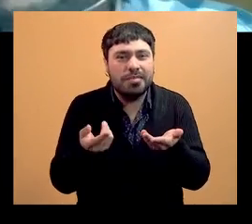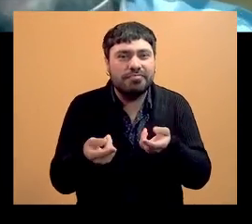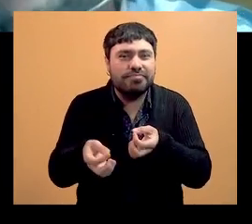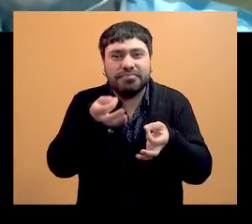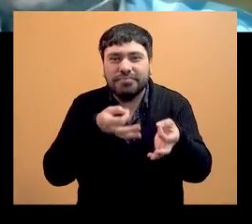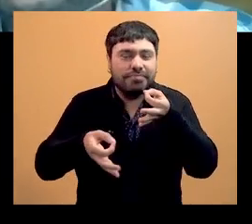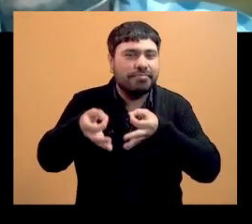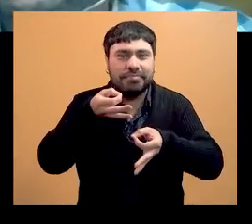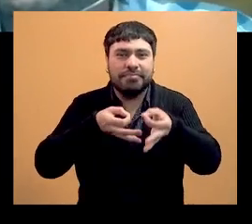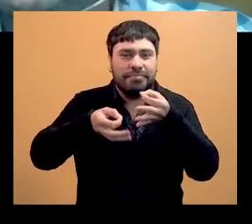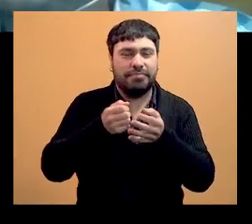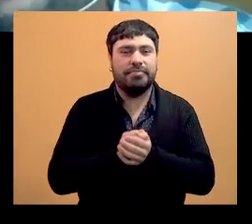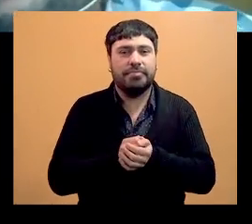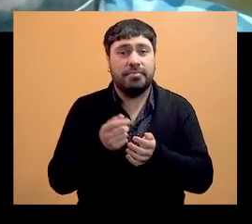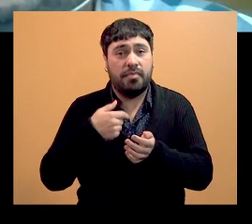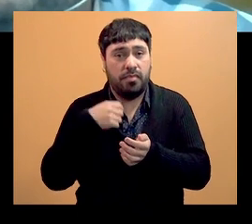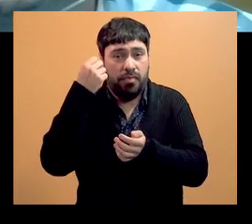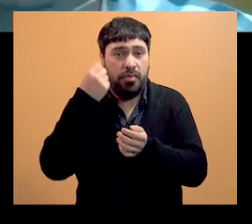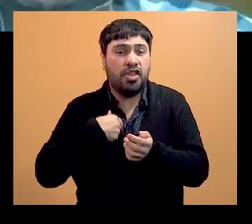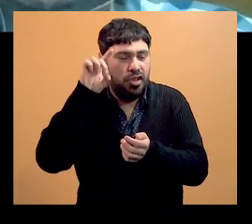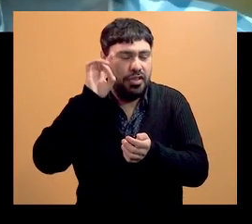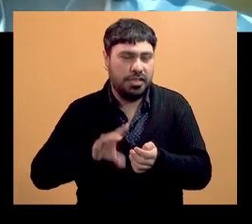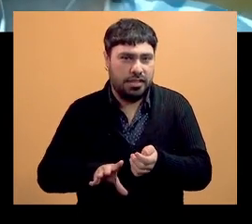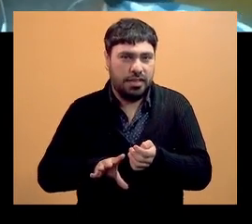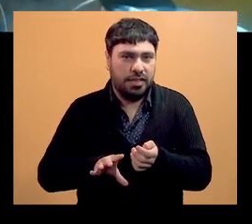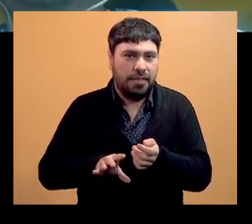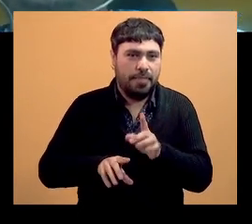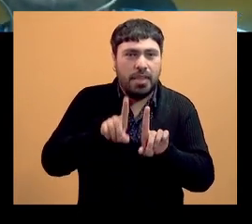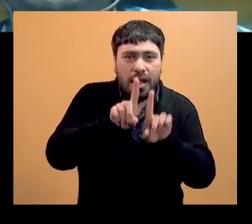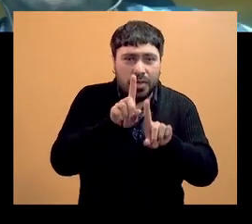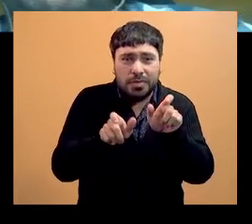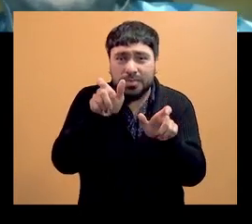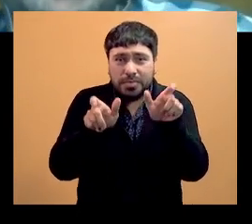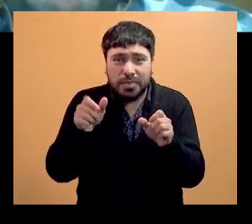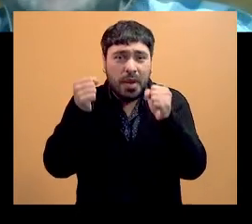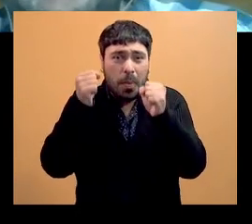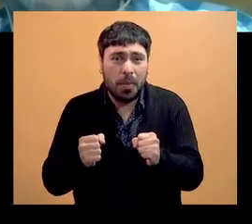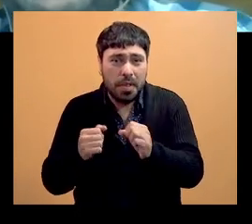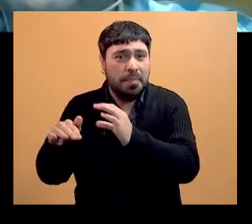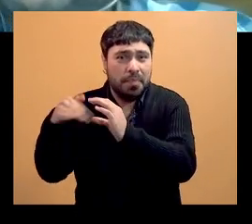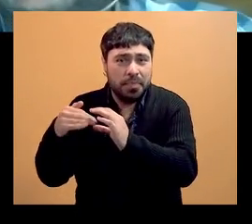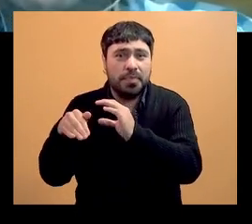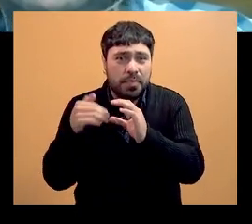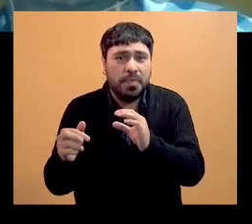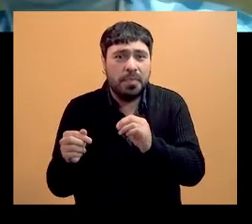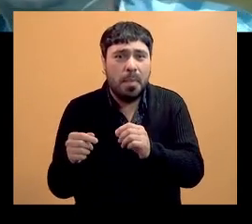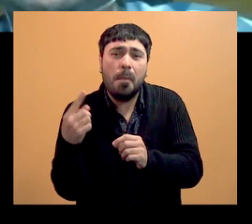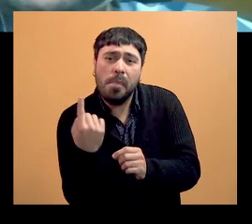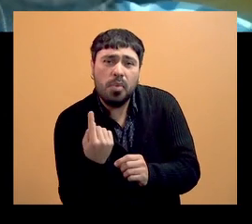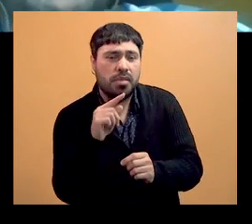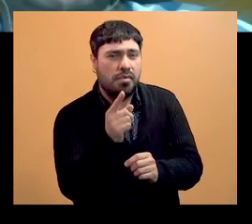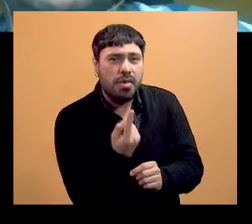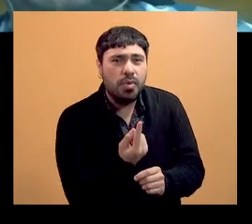Y entiendo que las personas que Gabriela y Rocío van a estar también recogiendo los comentarios para que podamos discutir al final. Así que si